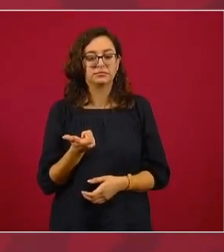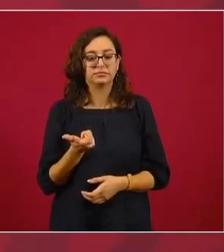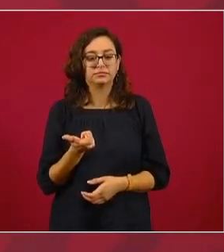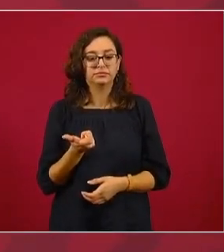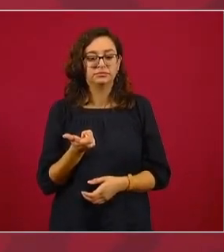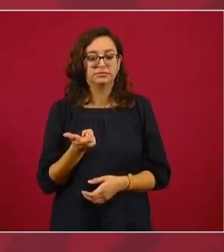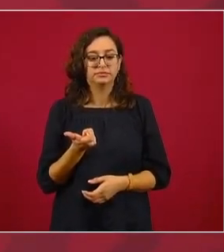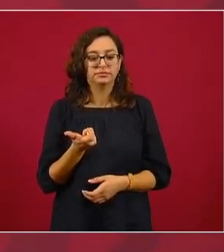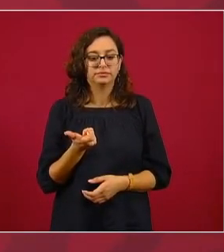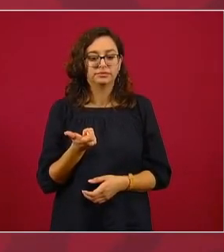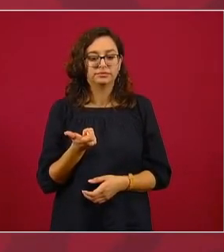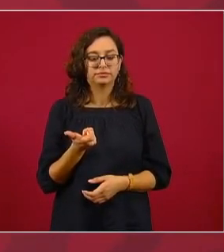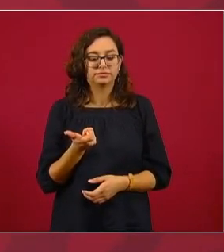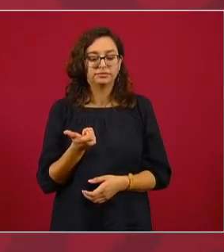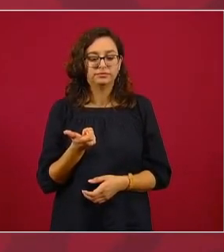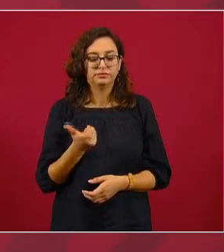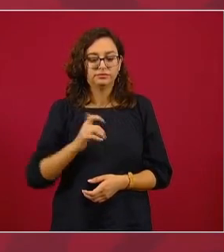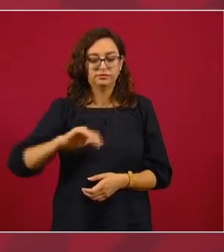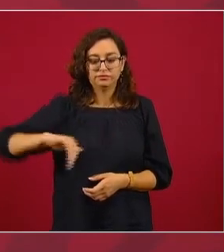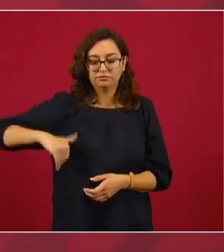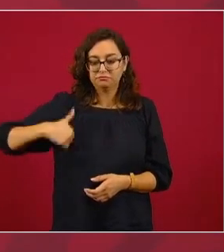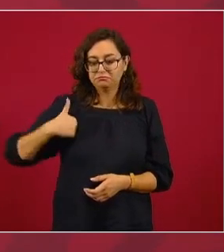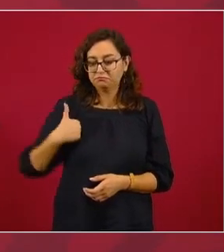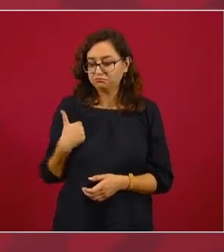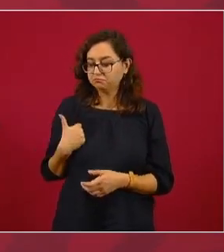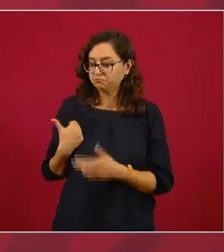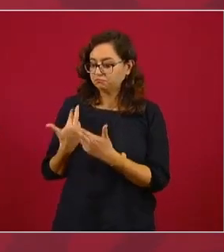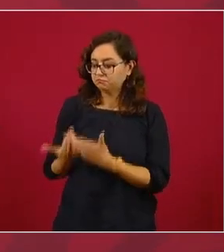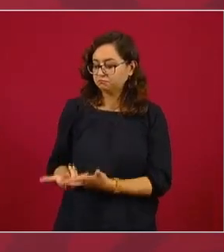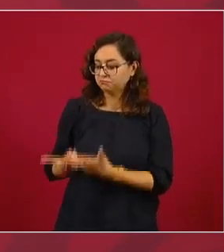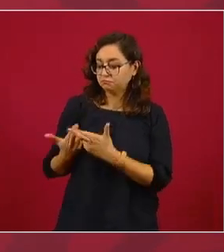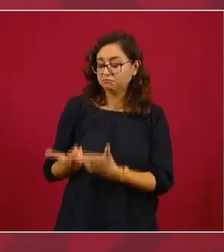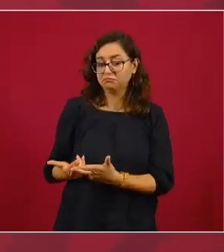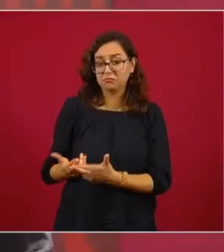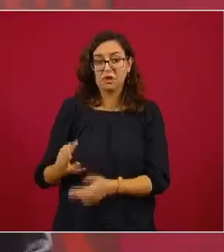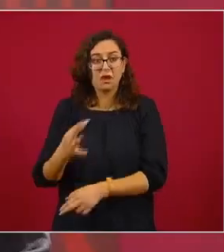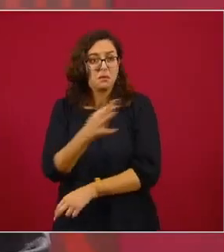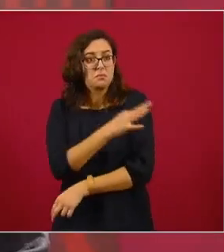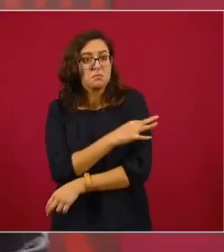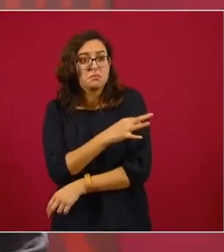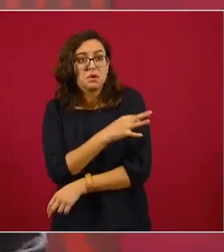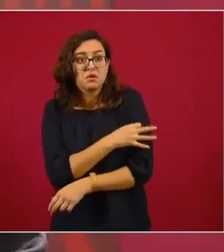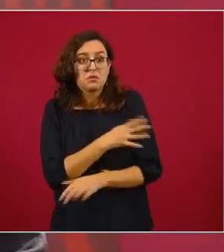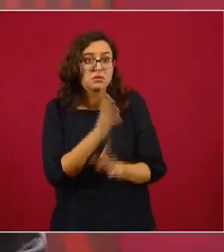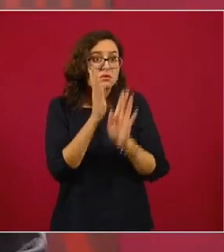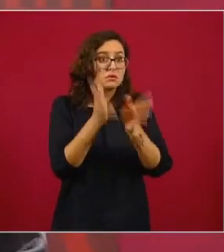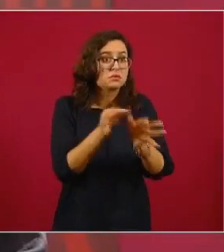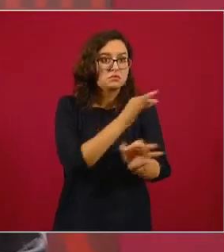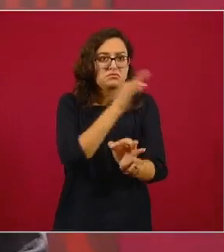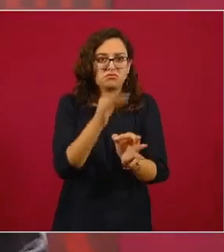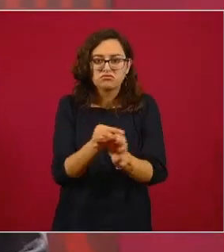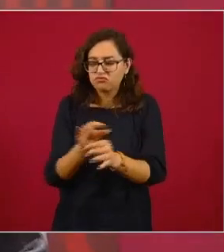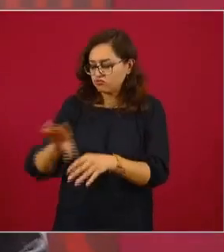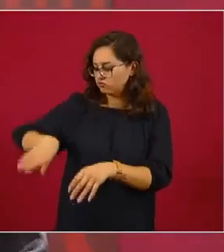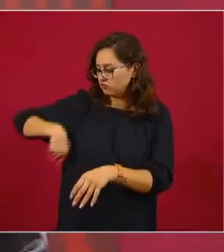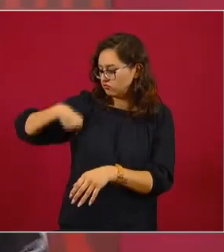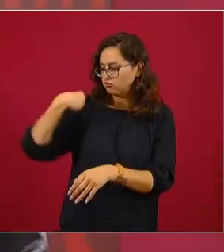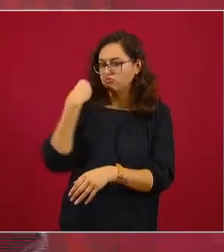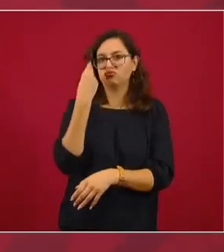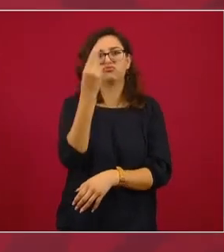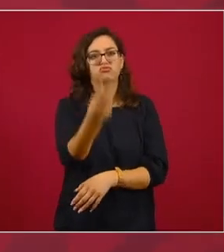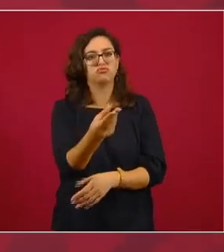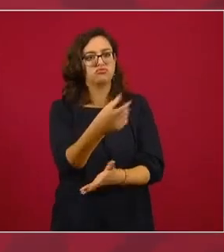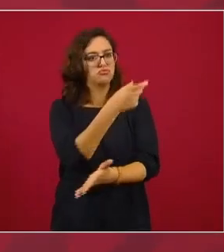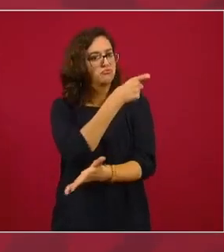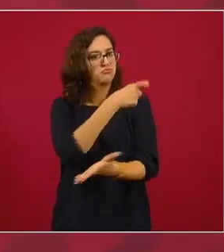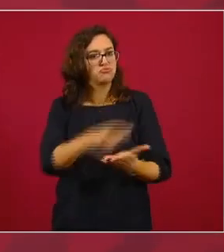vez que se tenga la vacuna, se garantice ese derecho